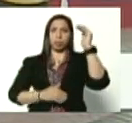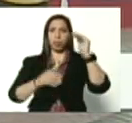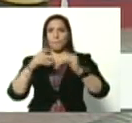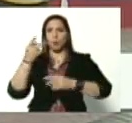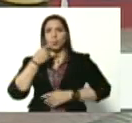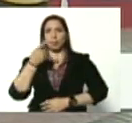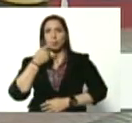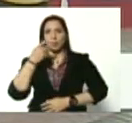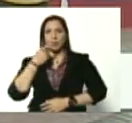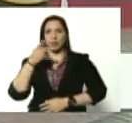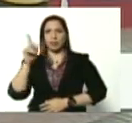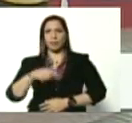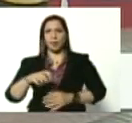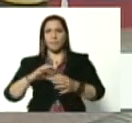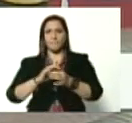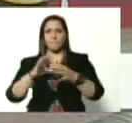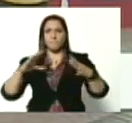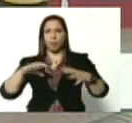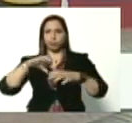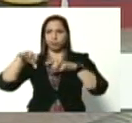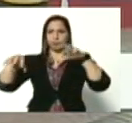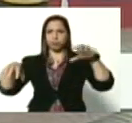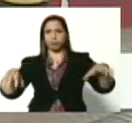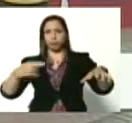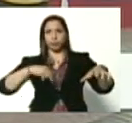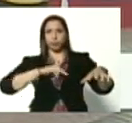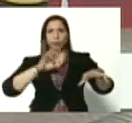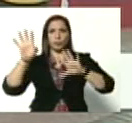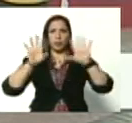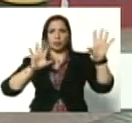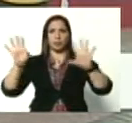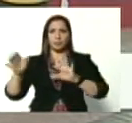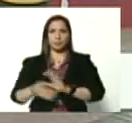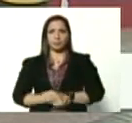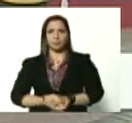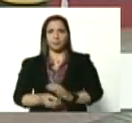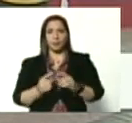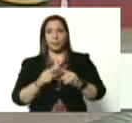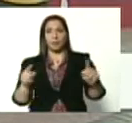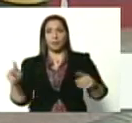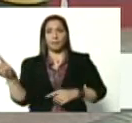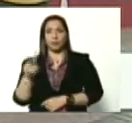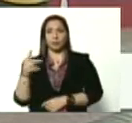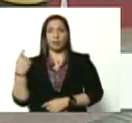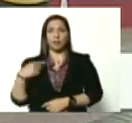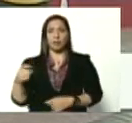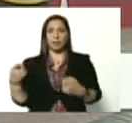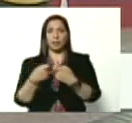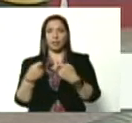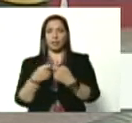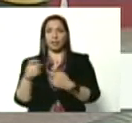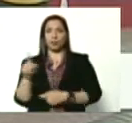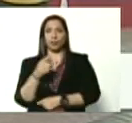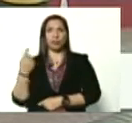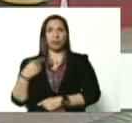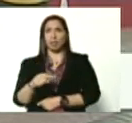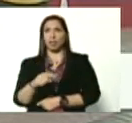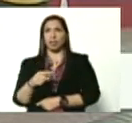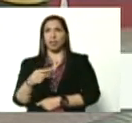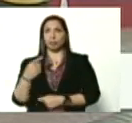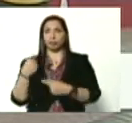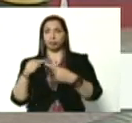y fragmentar territorialmente a nuestros países pero venezuela tiene una guerra que no la tiene con esas características